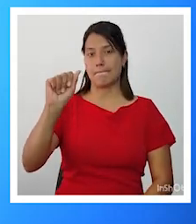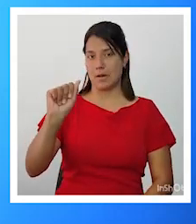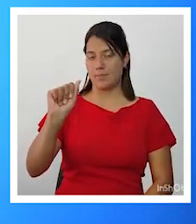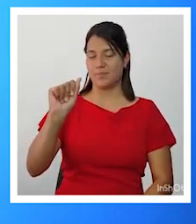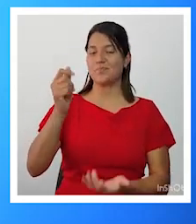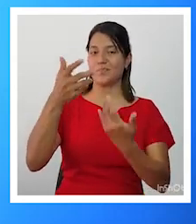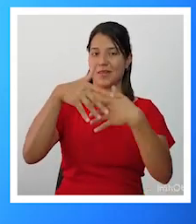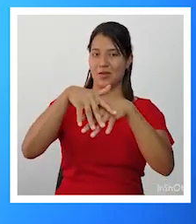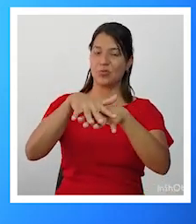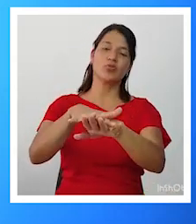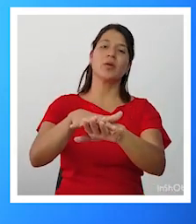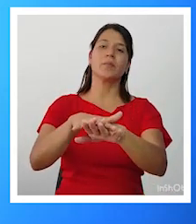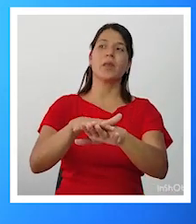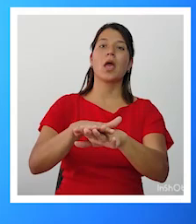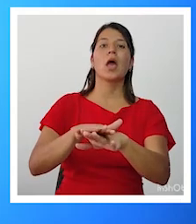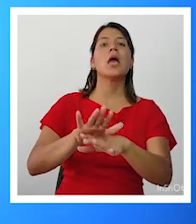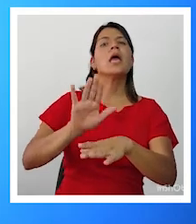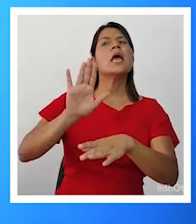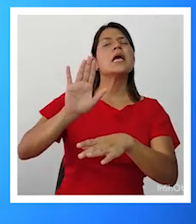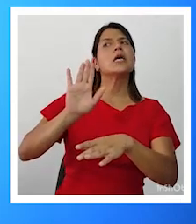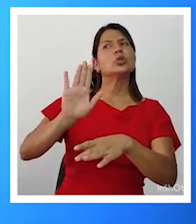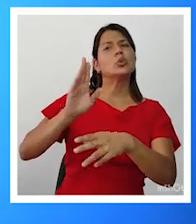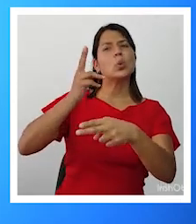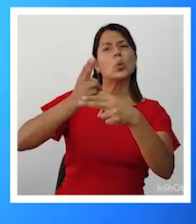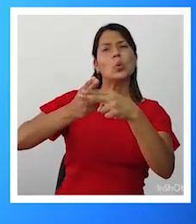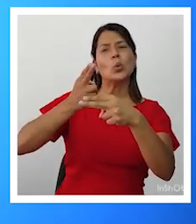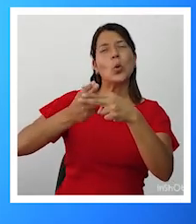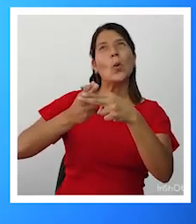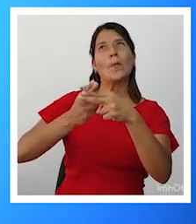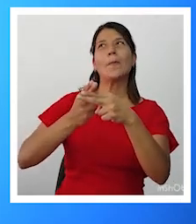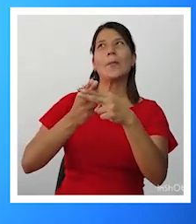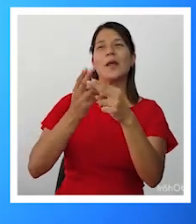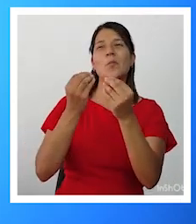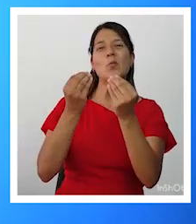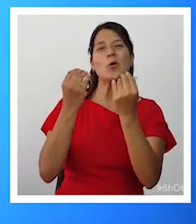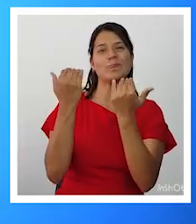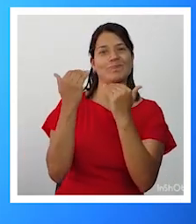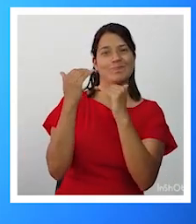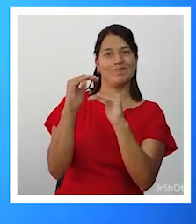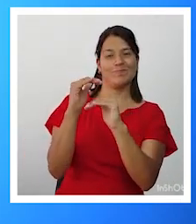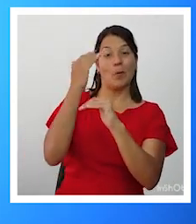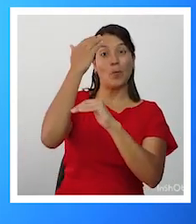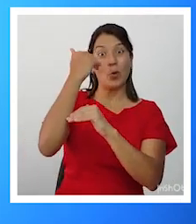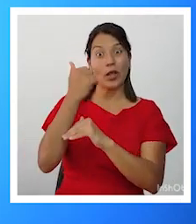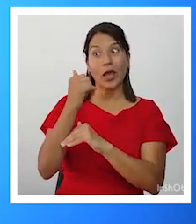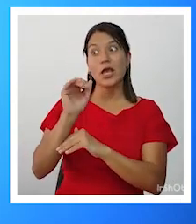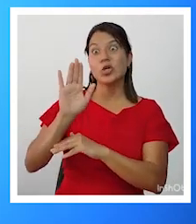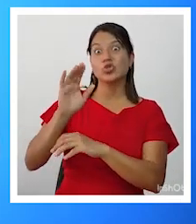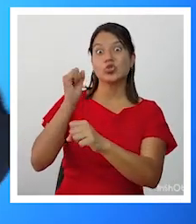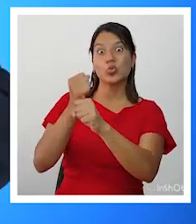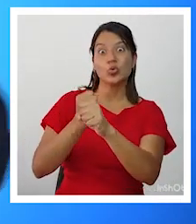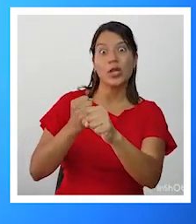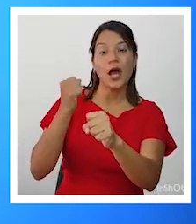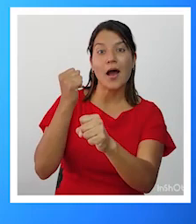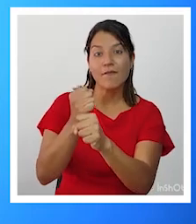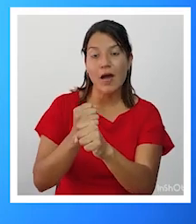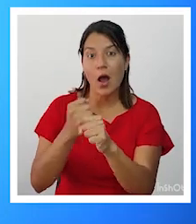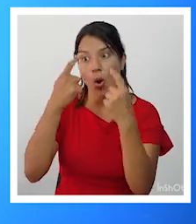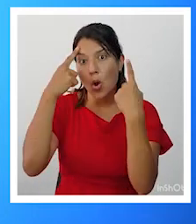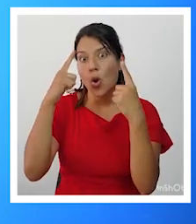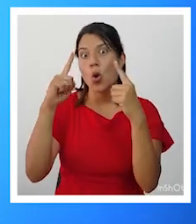cuyo nombre pues les ha quedado pequeño porque su gestión se ha extendido